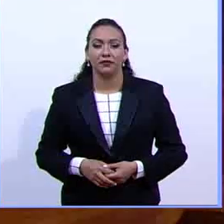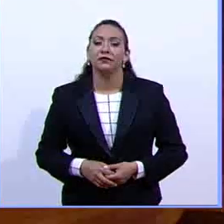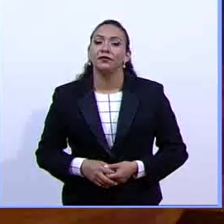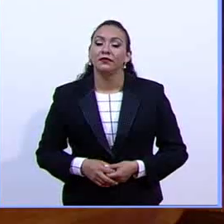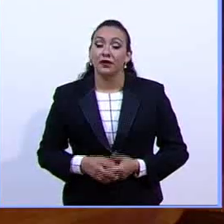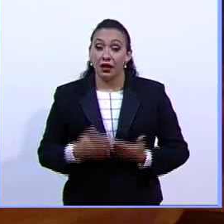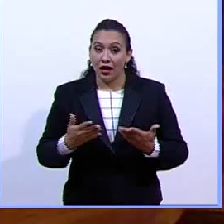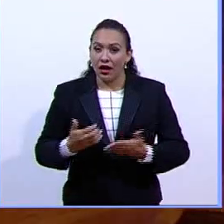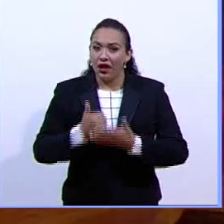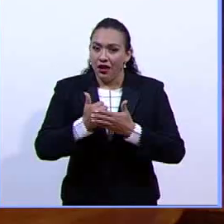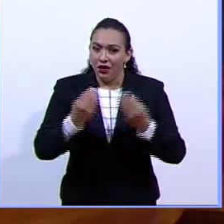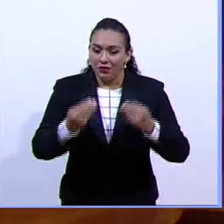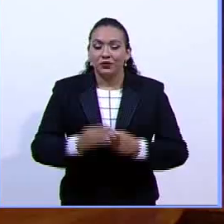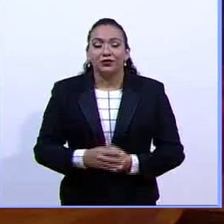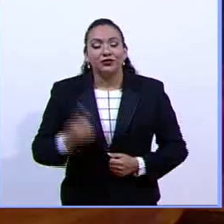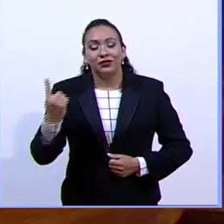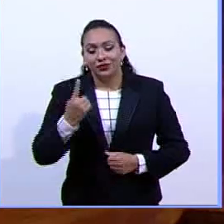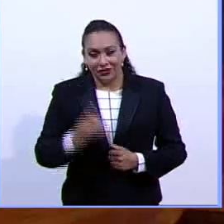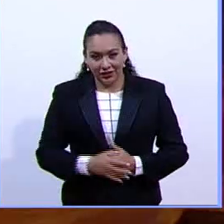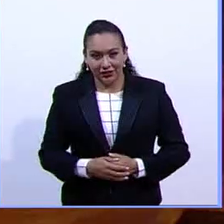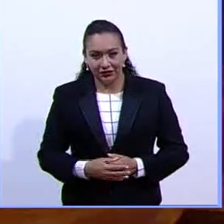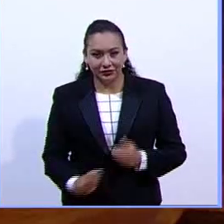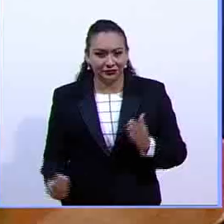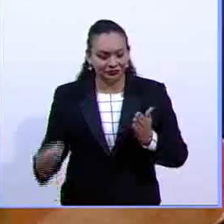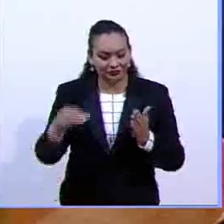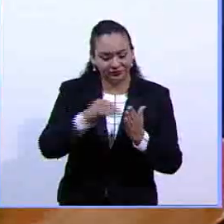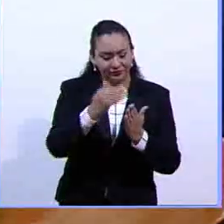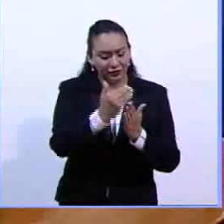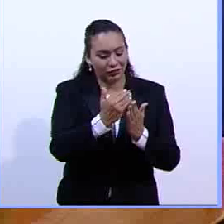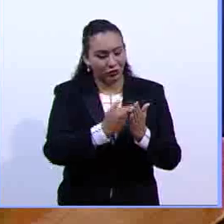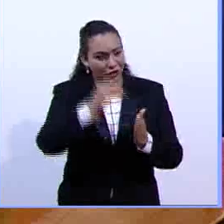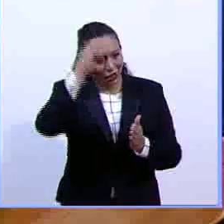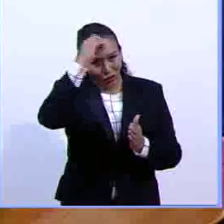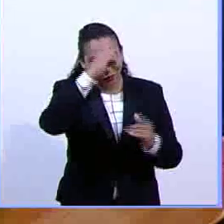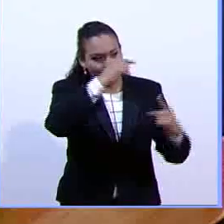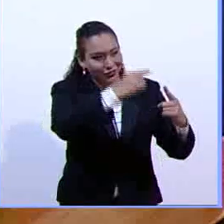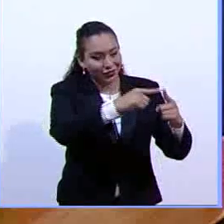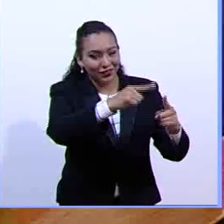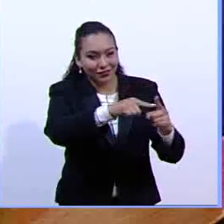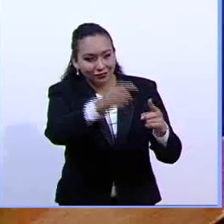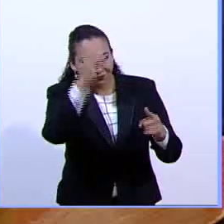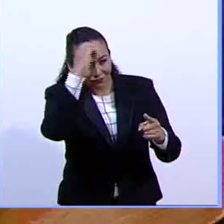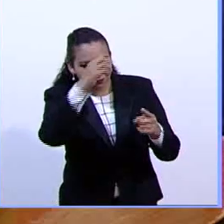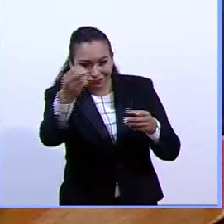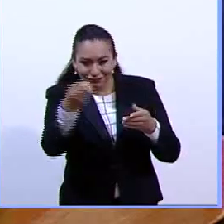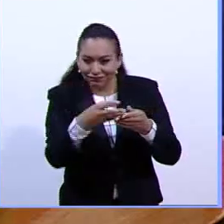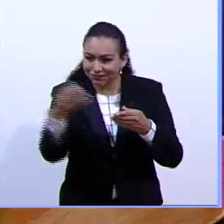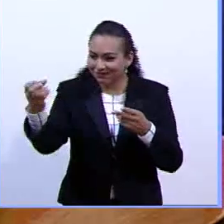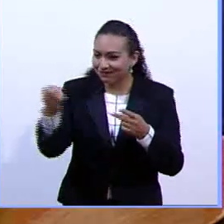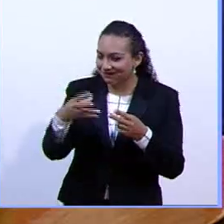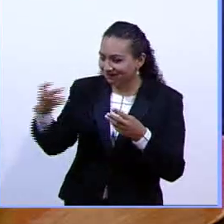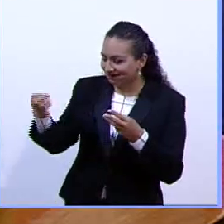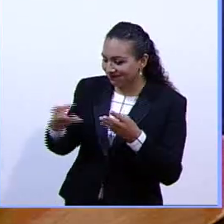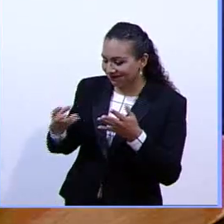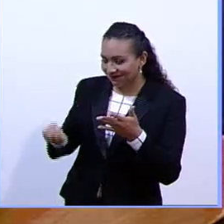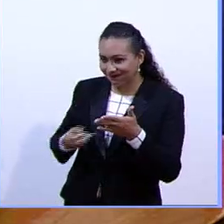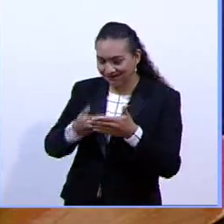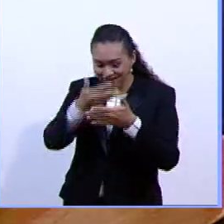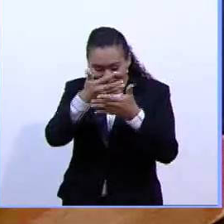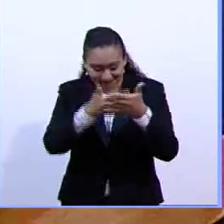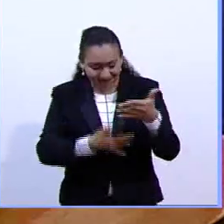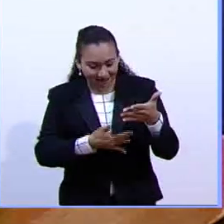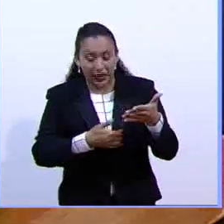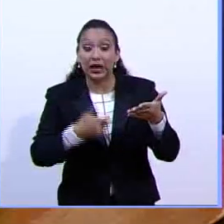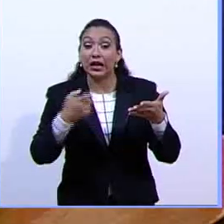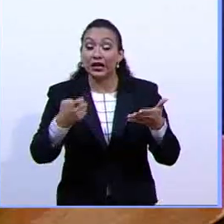Contribuirían mucho a fijar aquellas opiniones o prioridades compartidas y ciertamente para